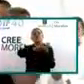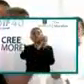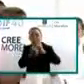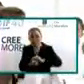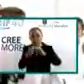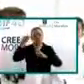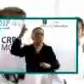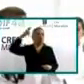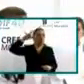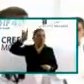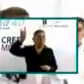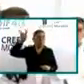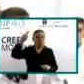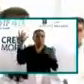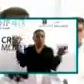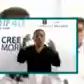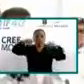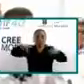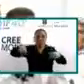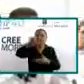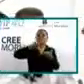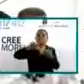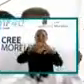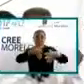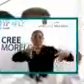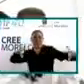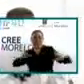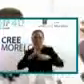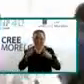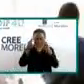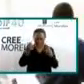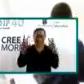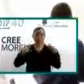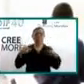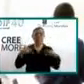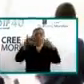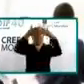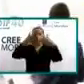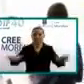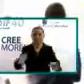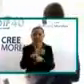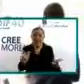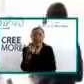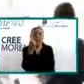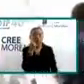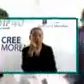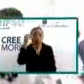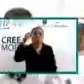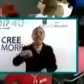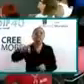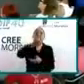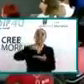centro de rehabilitación a población abierta. Ojo, este es un centro que atiende